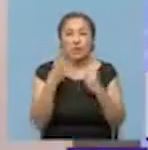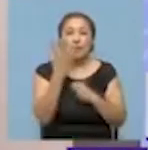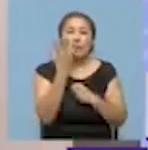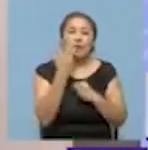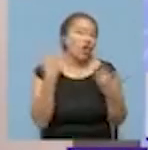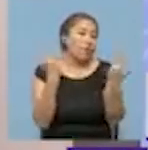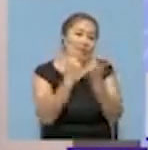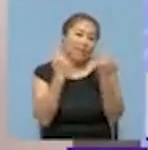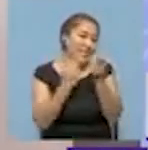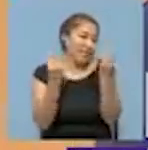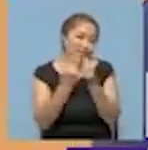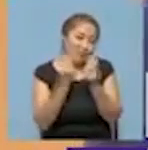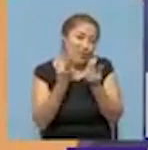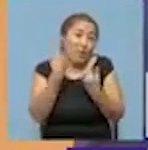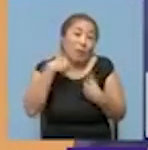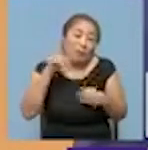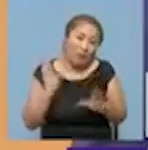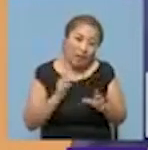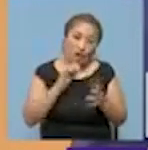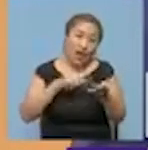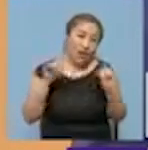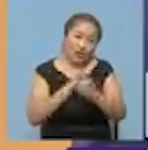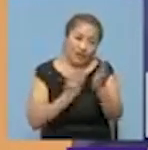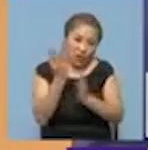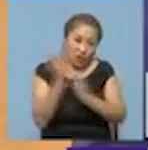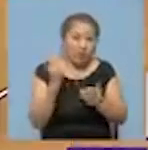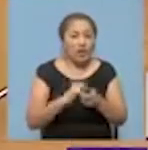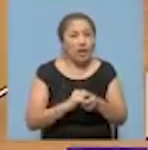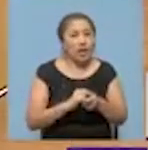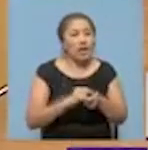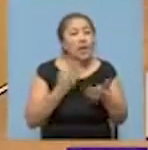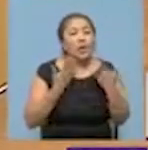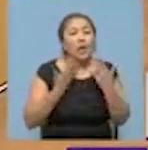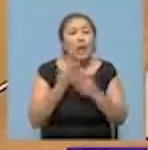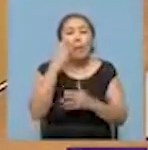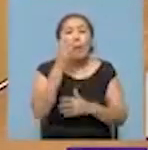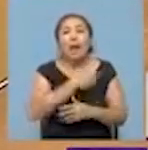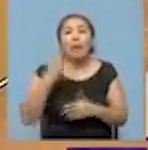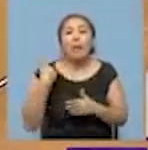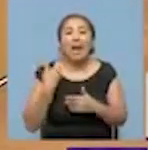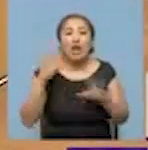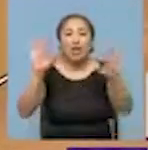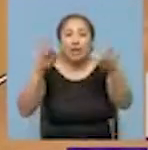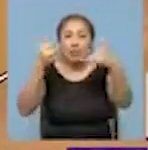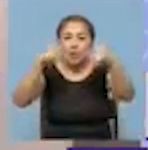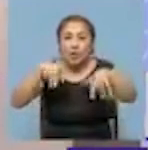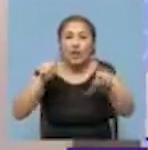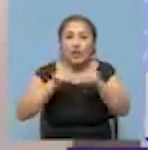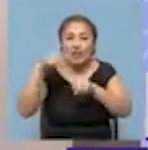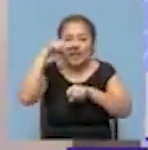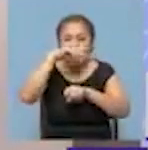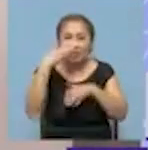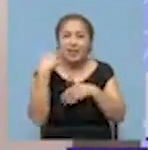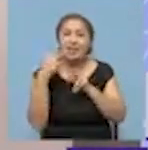mucho más hablando con los gracias de las tijeras así que le puede decir a los padres a los que nos están mirando ahora y que